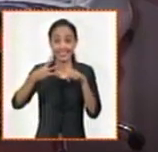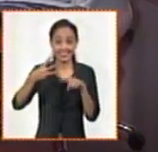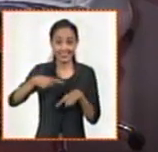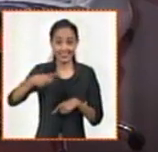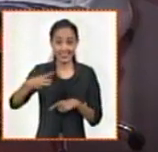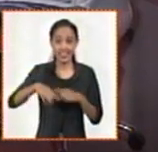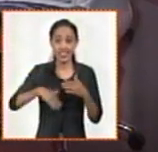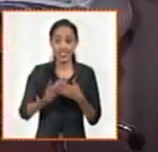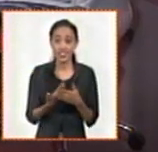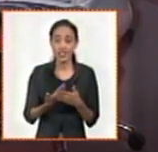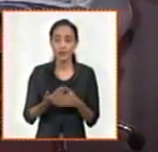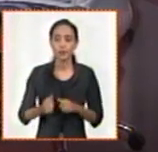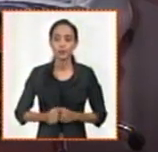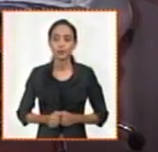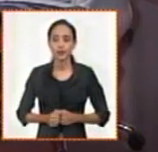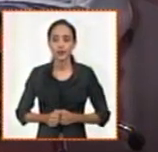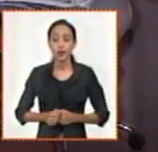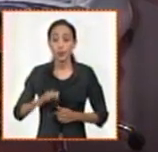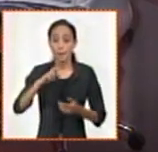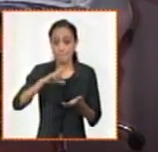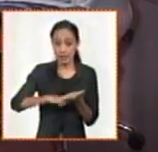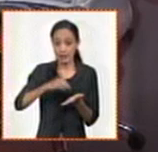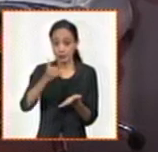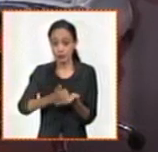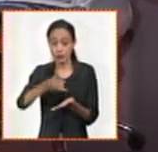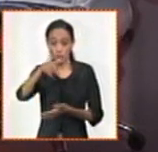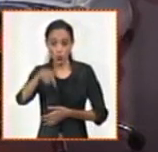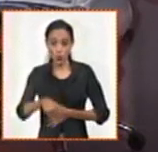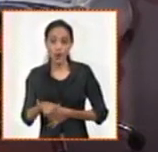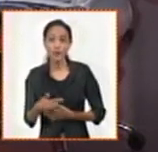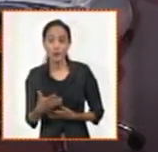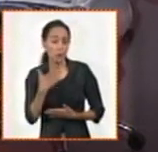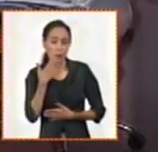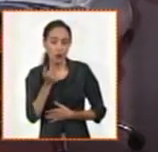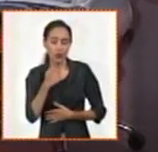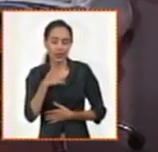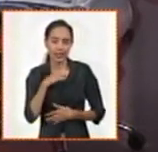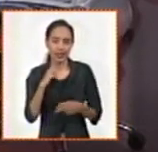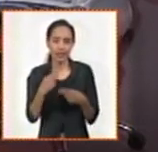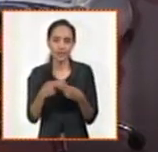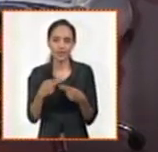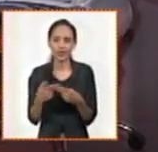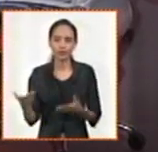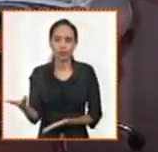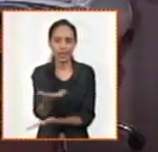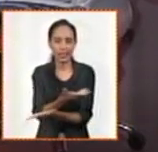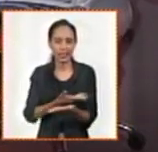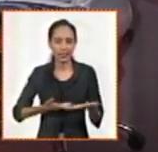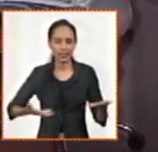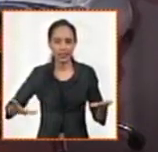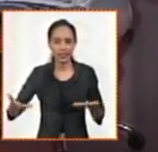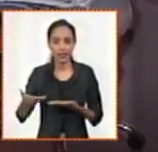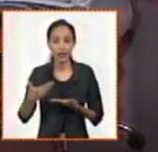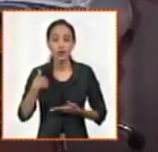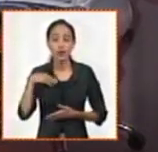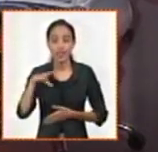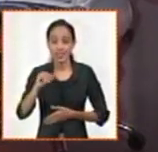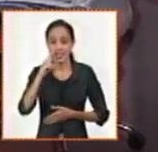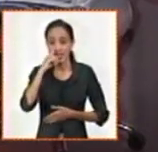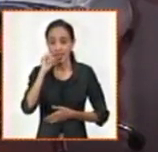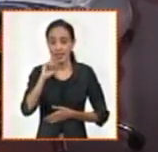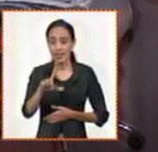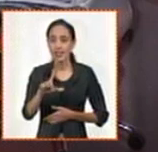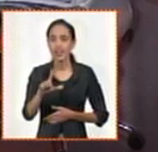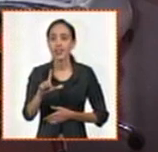días, hoy, martes, miércoles y jueves, lo más rico que tiene el evento es el intercambio al que hacía referencia Neil, de